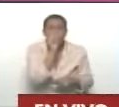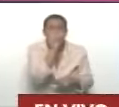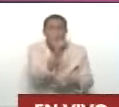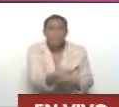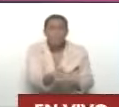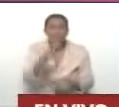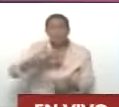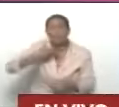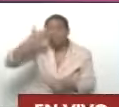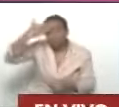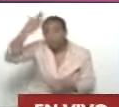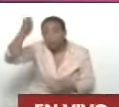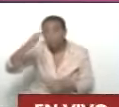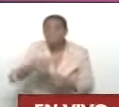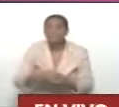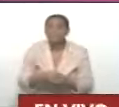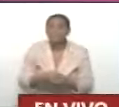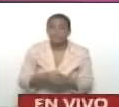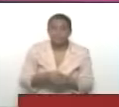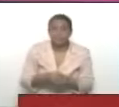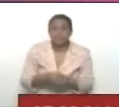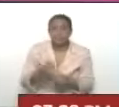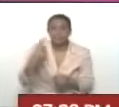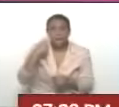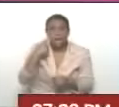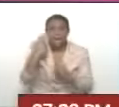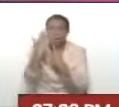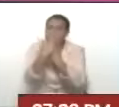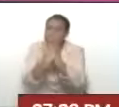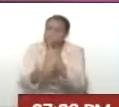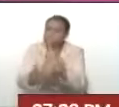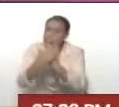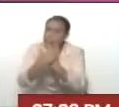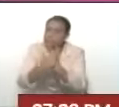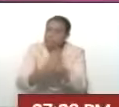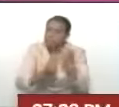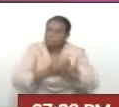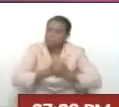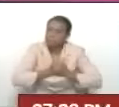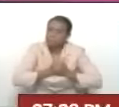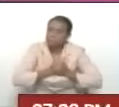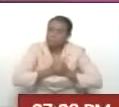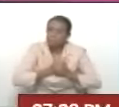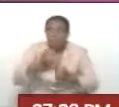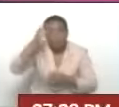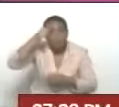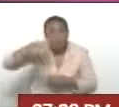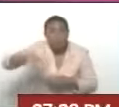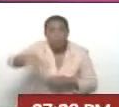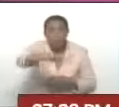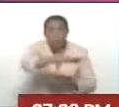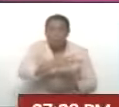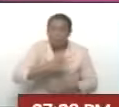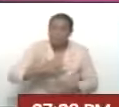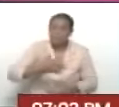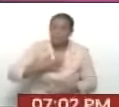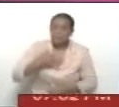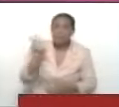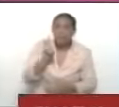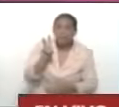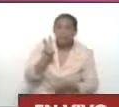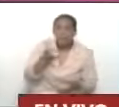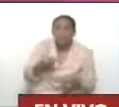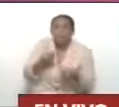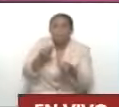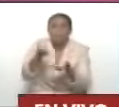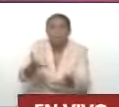Ayatollah Khamenei, las condolencias de nuestro pueblo, el sentimiento profundo de